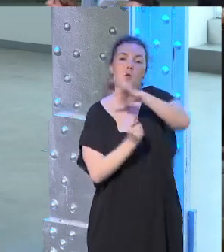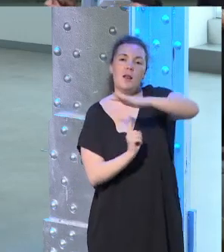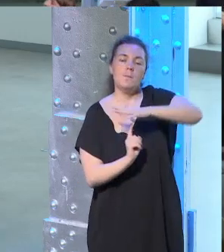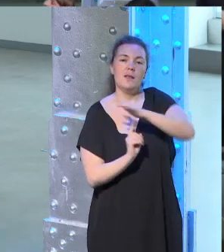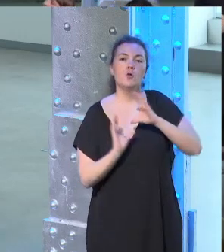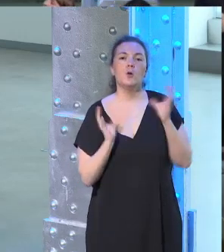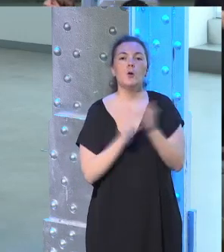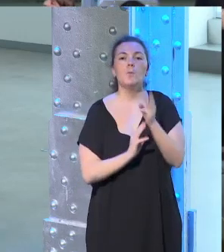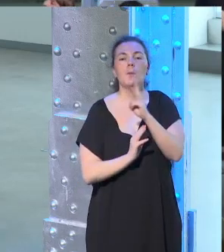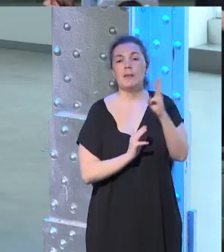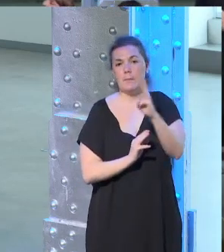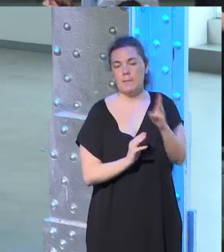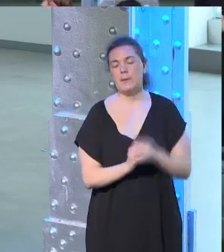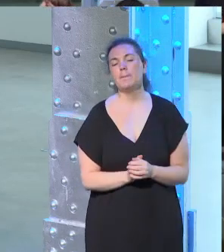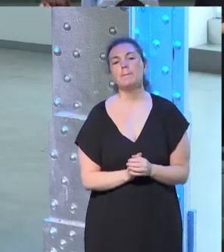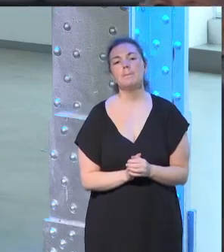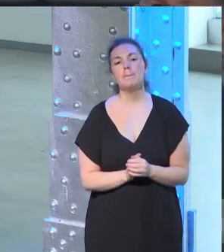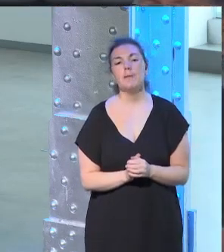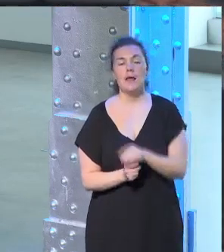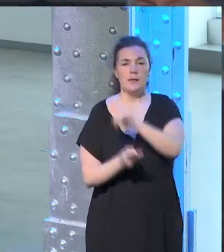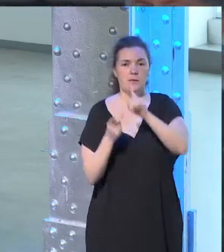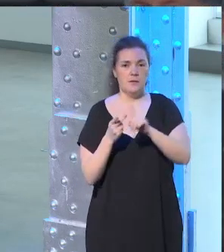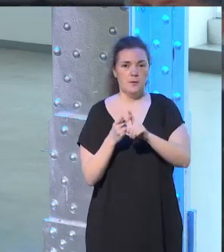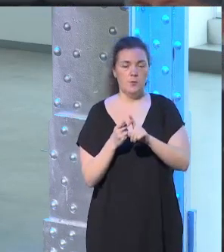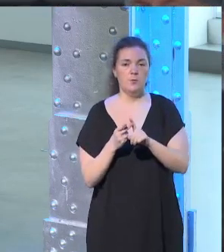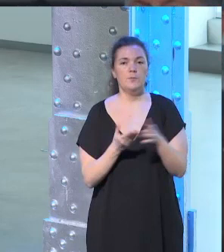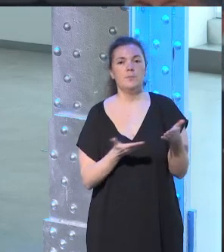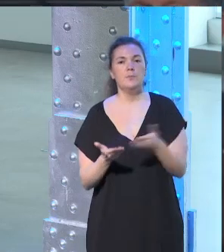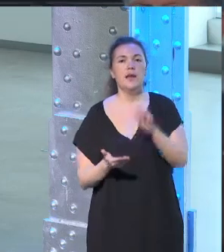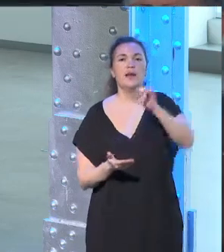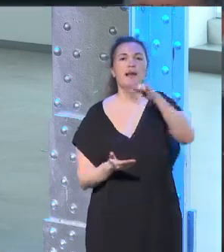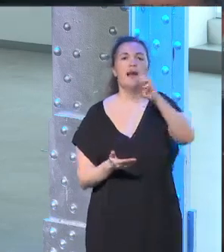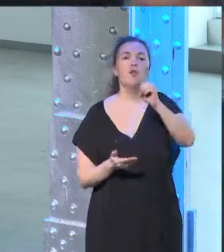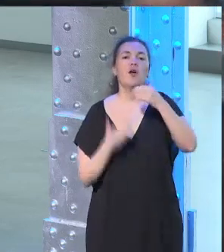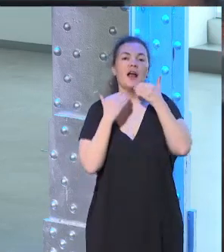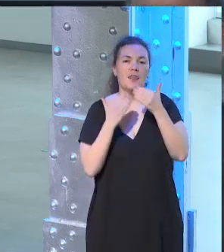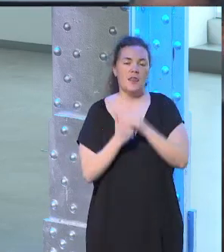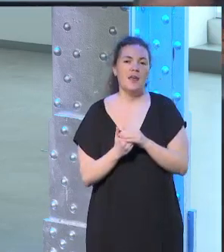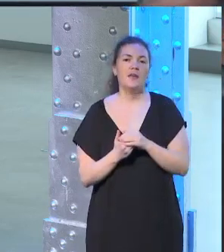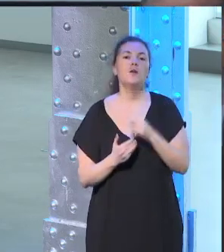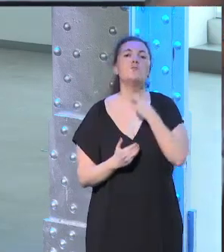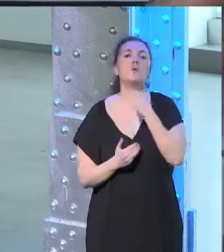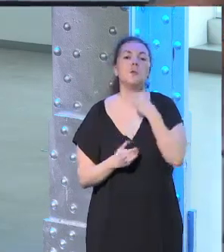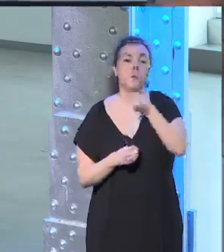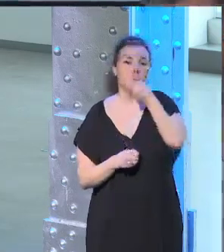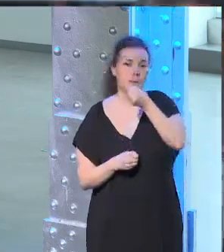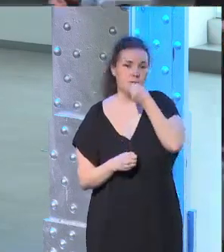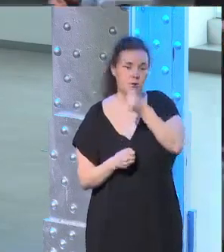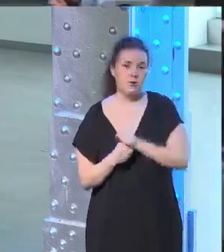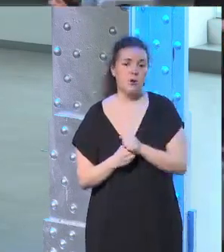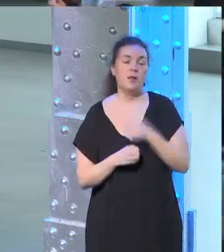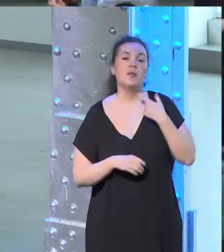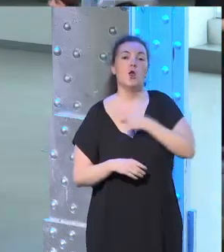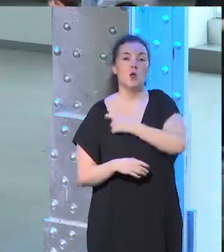Parlamentario del Partido Popular. En segundo lugar, invitamos a Ricardo García Mira, que es el portavoz del PSOE en